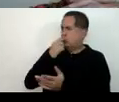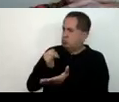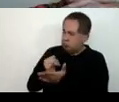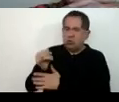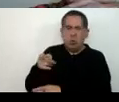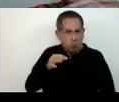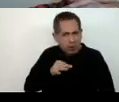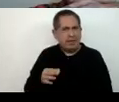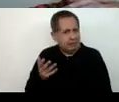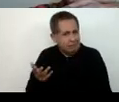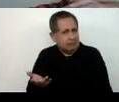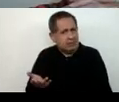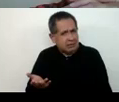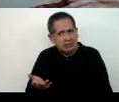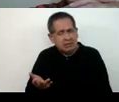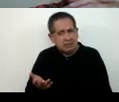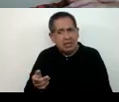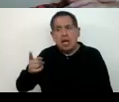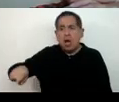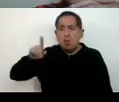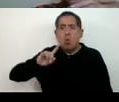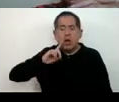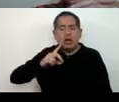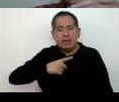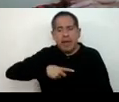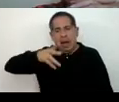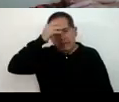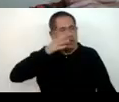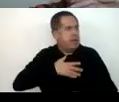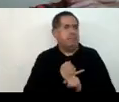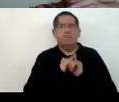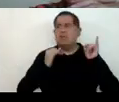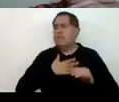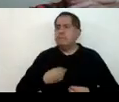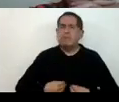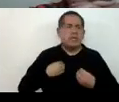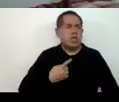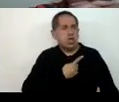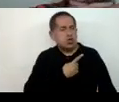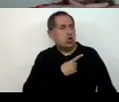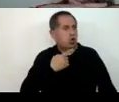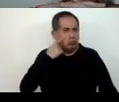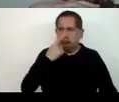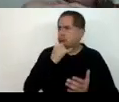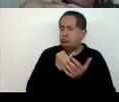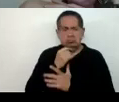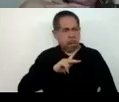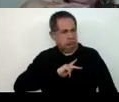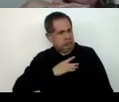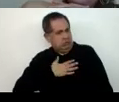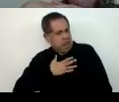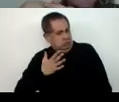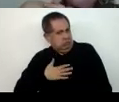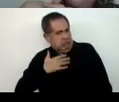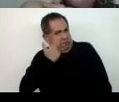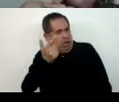esto hace que las mujeres aprendan a ser independientes, a que ejerzan su